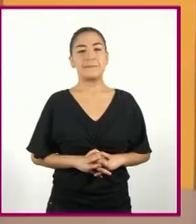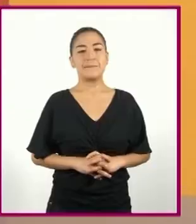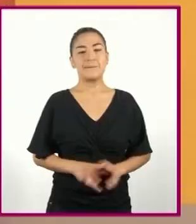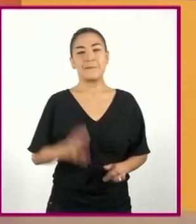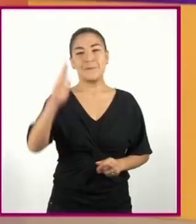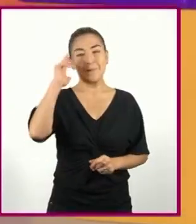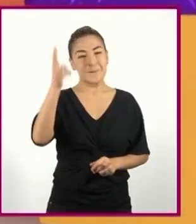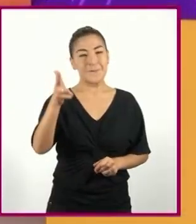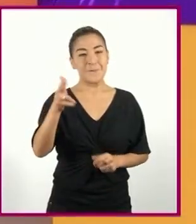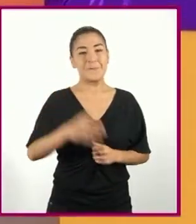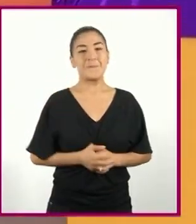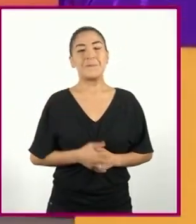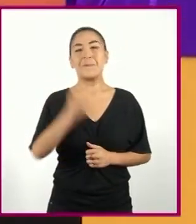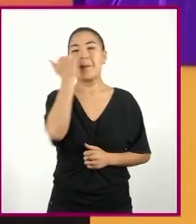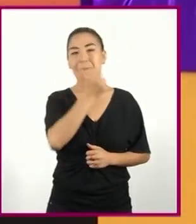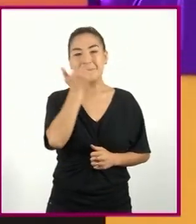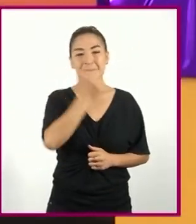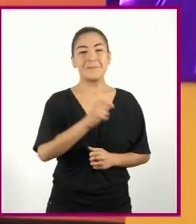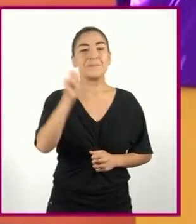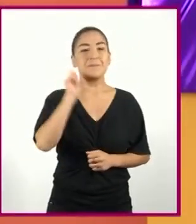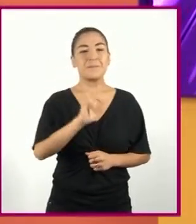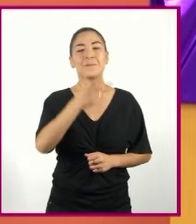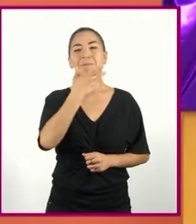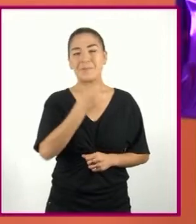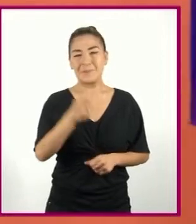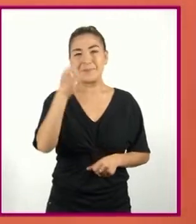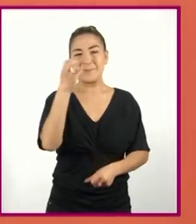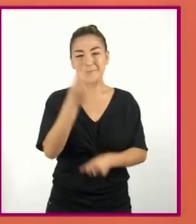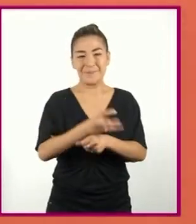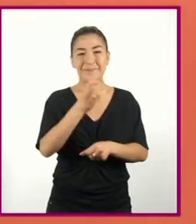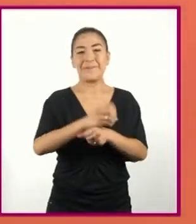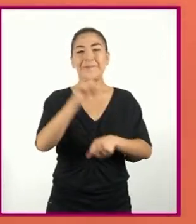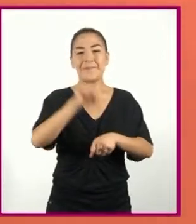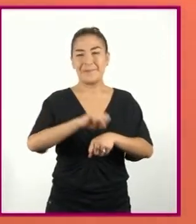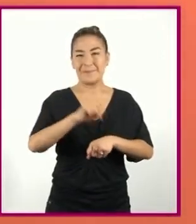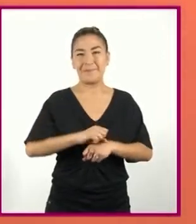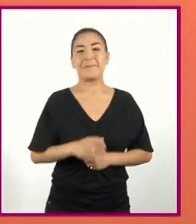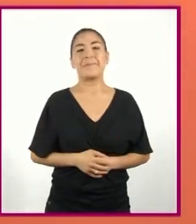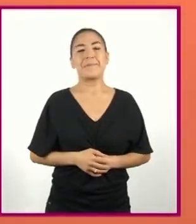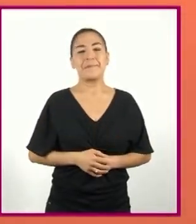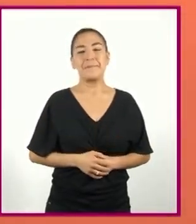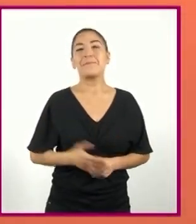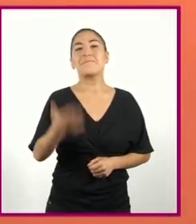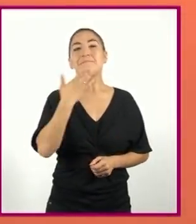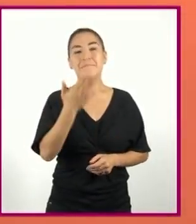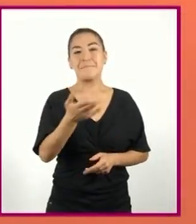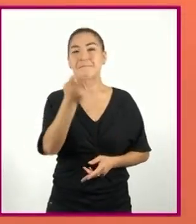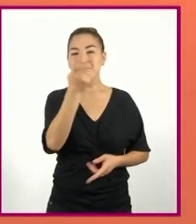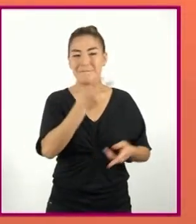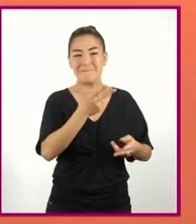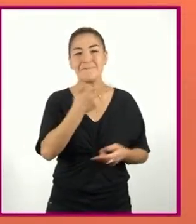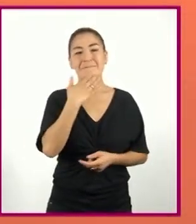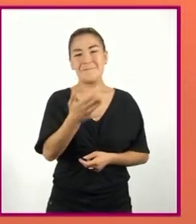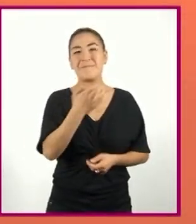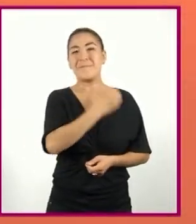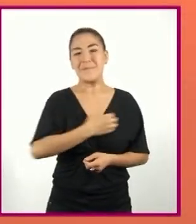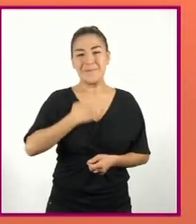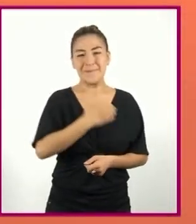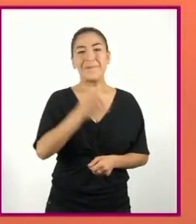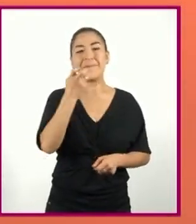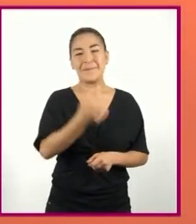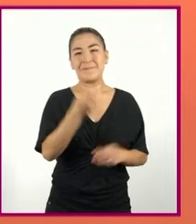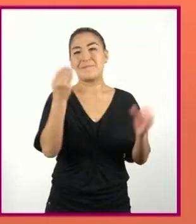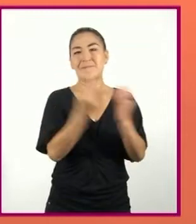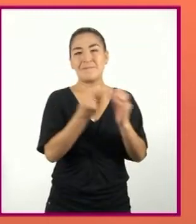¿Qué tal, alumnas y alumnos del tercer grado? Les damos la más cordial y emocionante bienvenida a